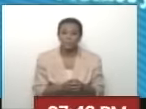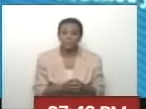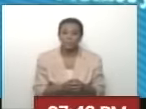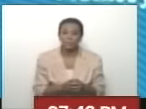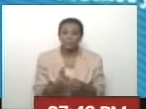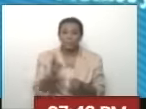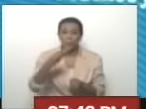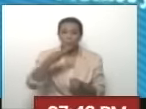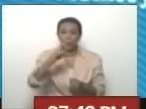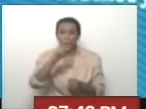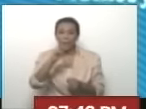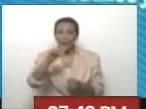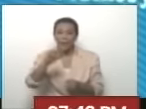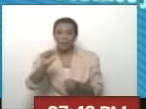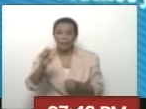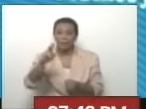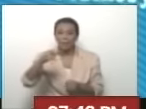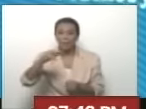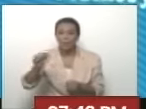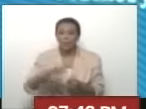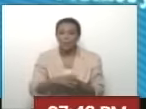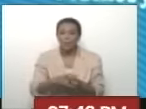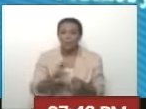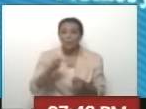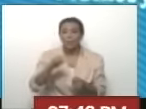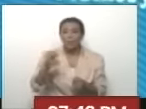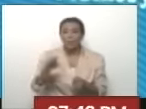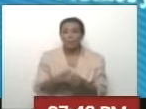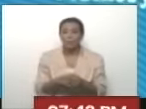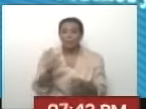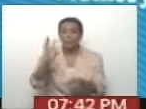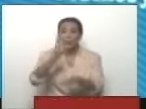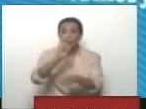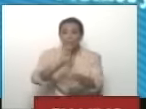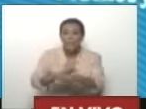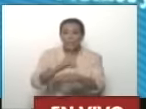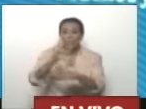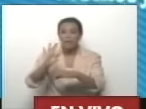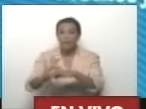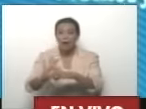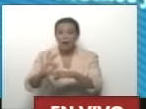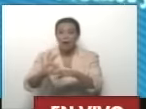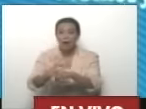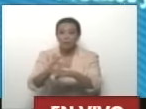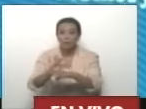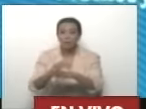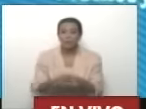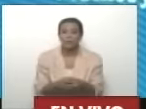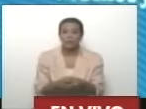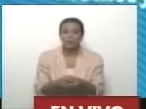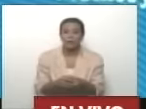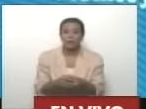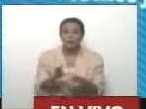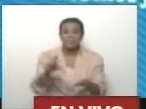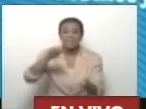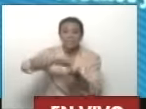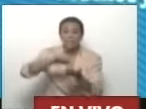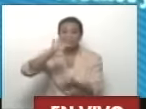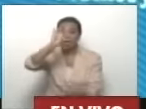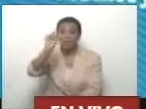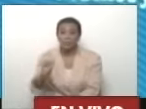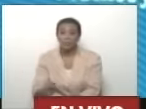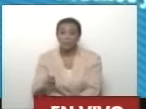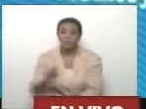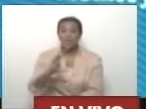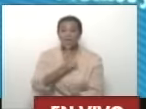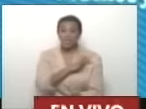Brunei, Darussalam, Burkina Faso, Burundi, Cabo Verde, República Centroafricana, Chad,